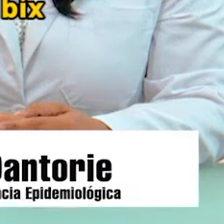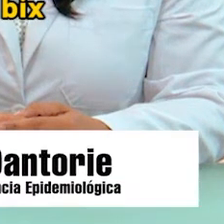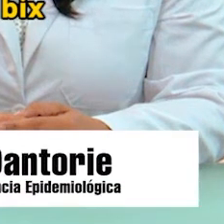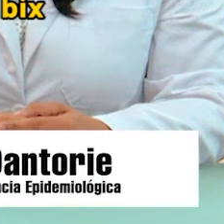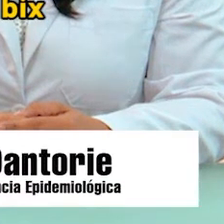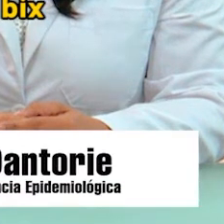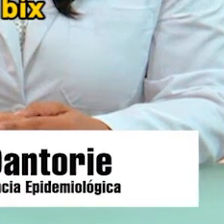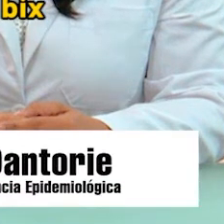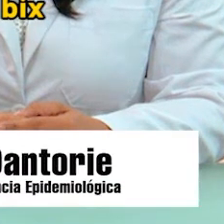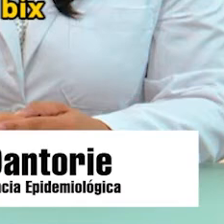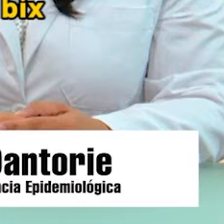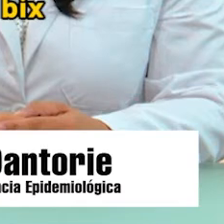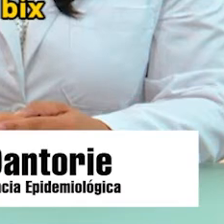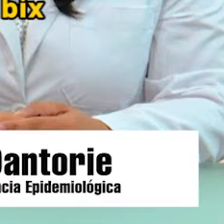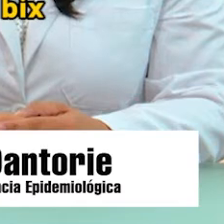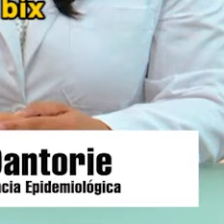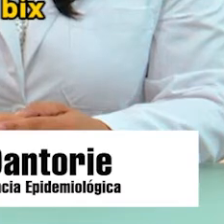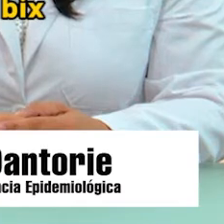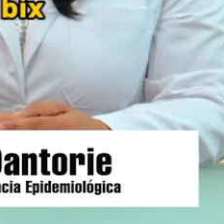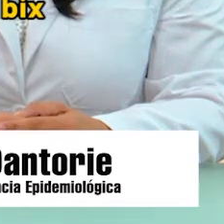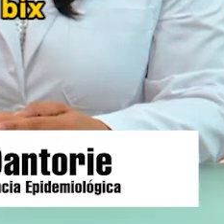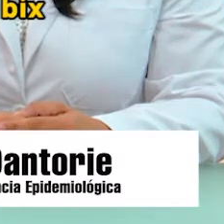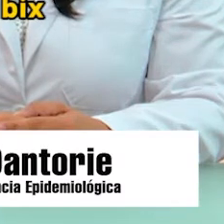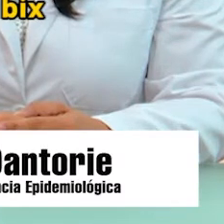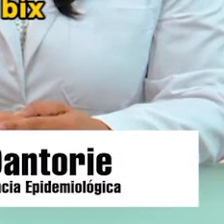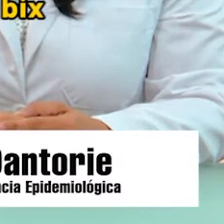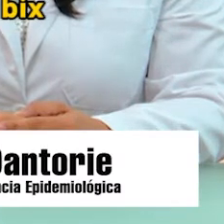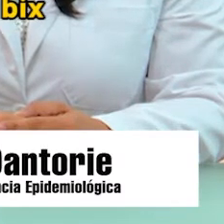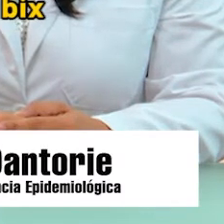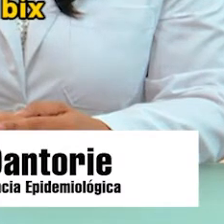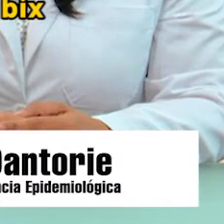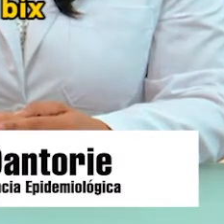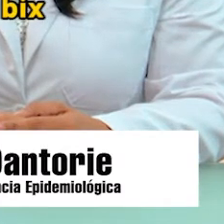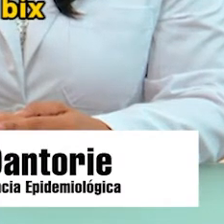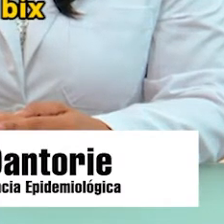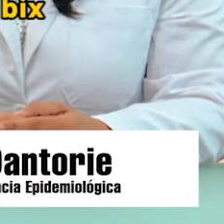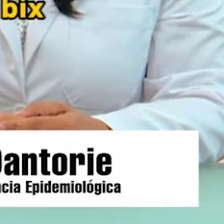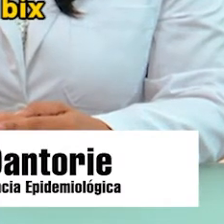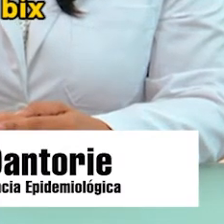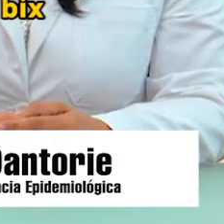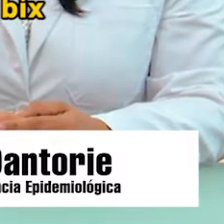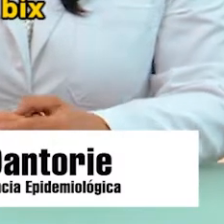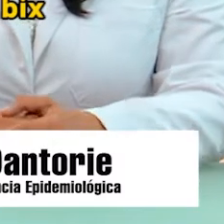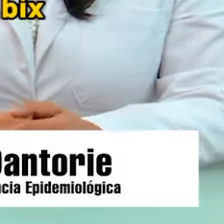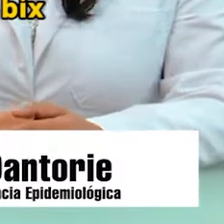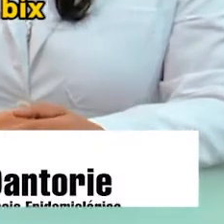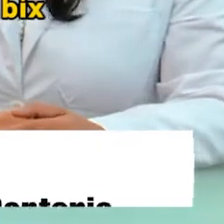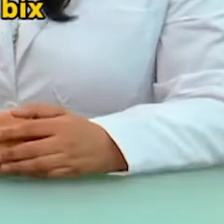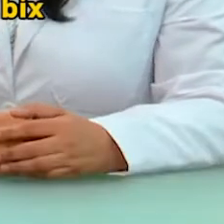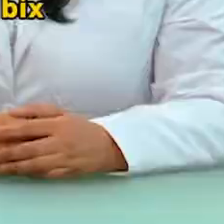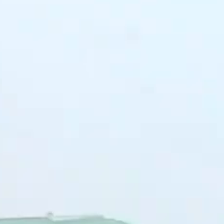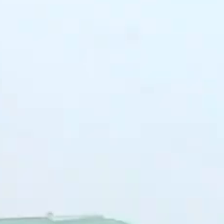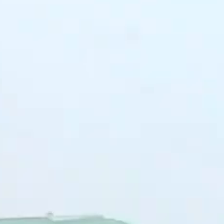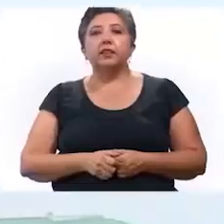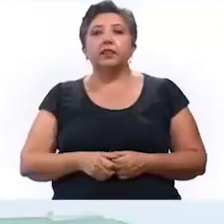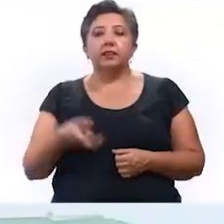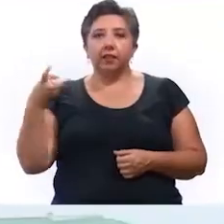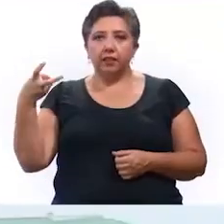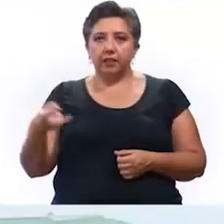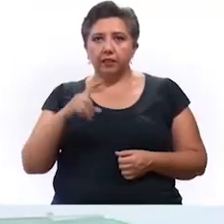Buenas tardes. Nos permitimos presentar el parte médico relacionado con el COVID-19 en el estado de Yucatán. Adelante, licenciada.